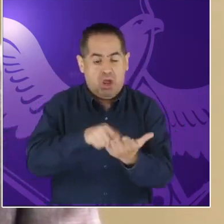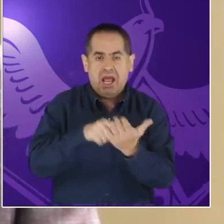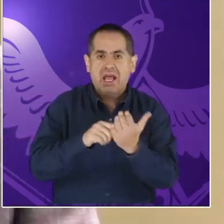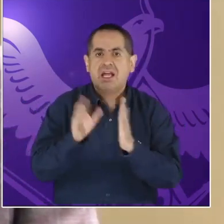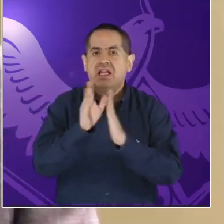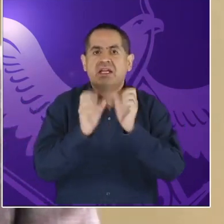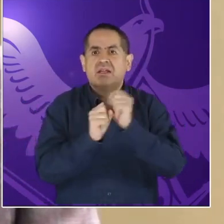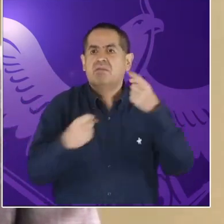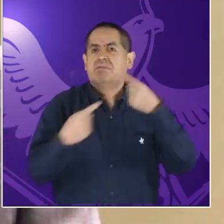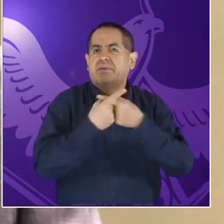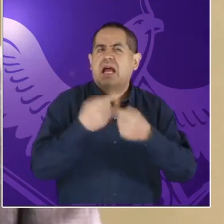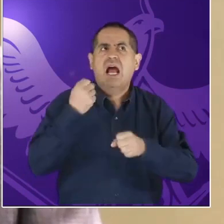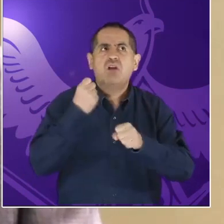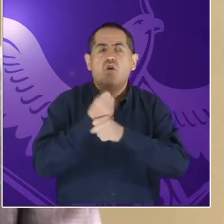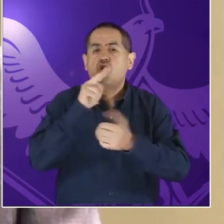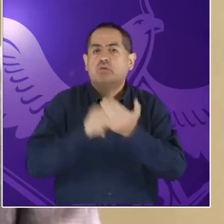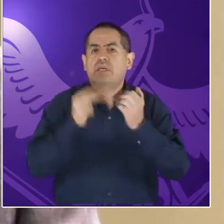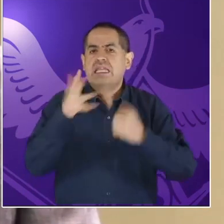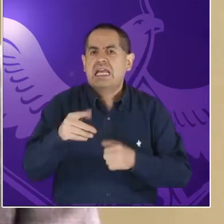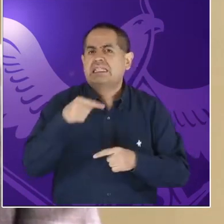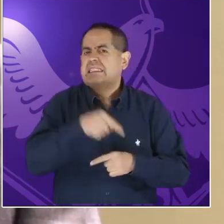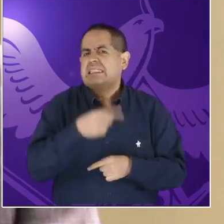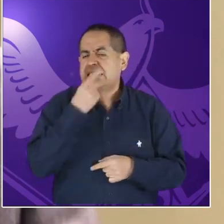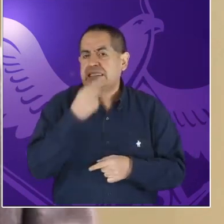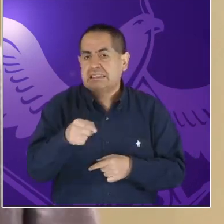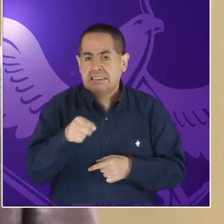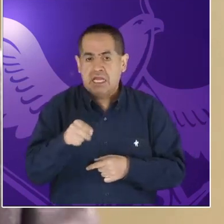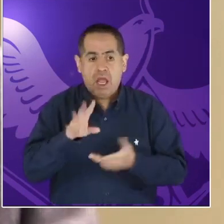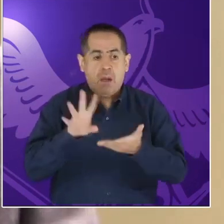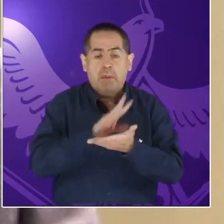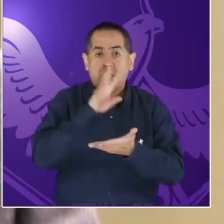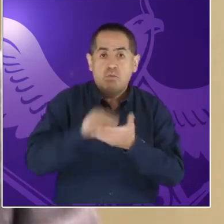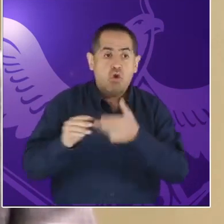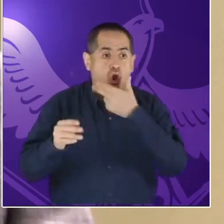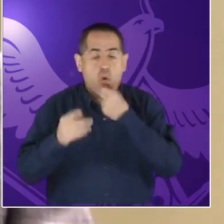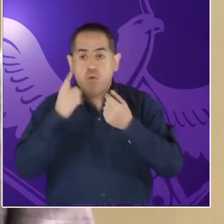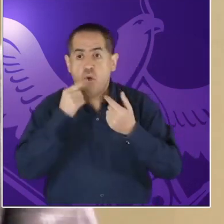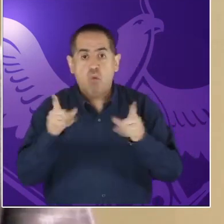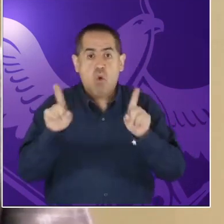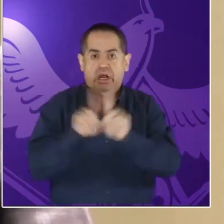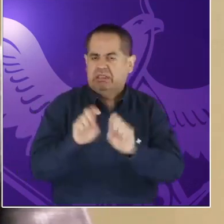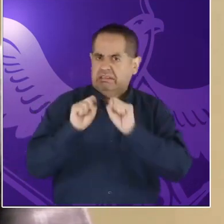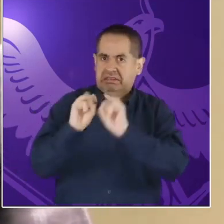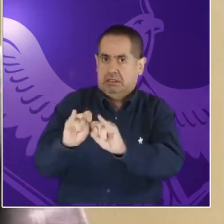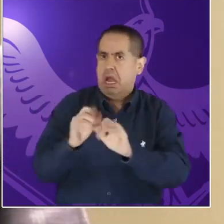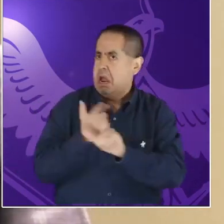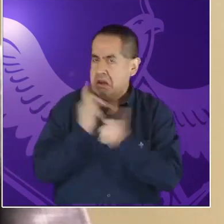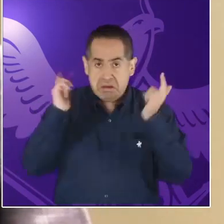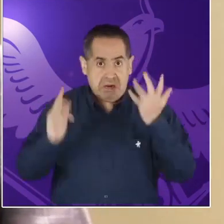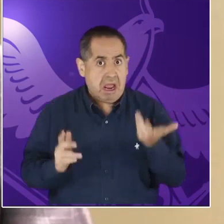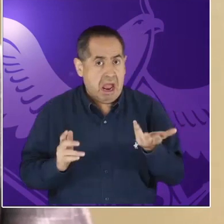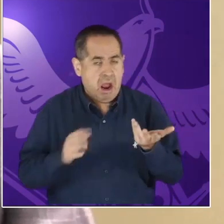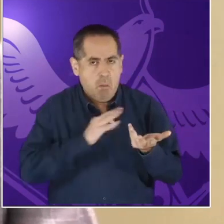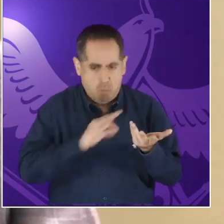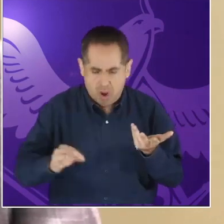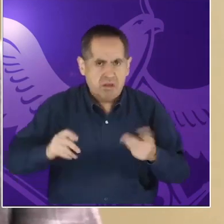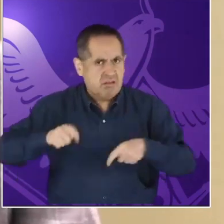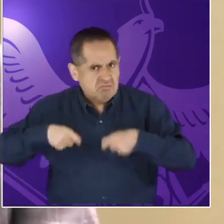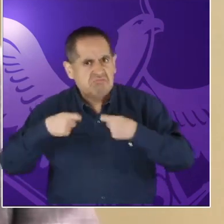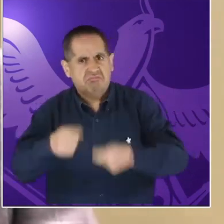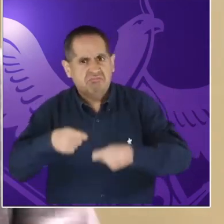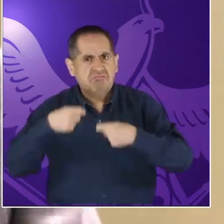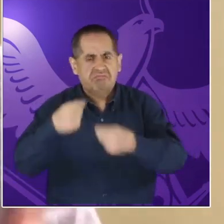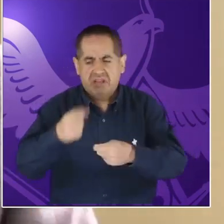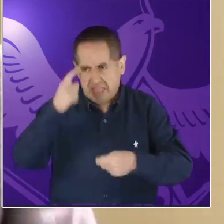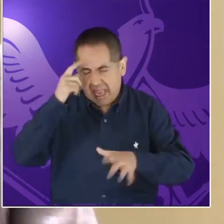de inconstitucionalidad 2 de 2010 la constitucionalidad del matrimonio igualitario en la Ciudad de México, cómo